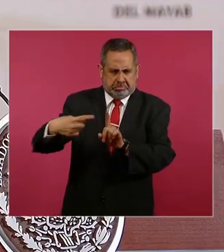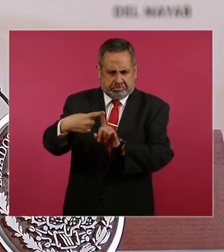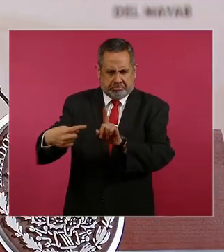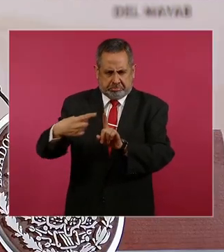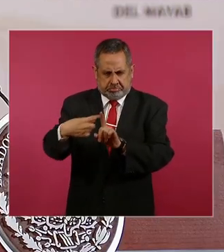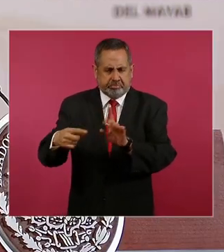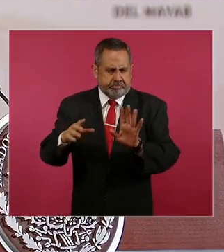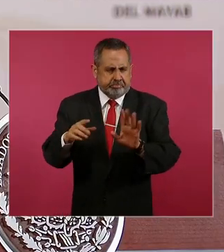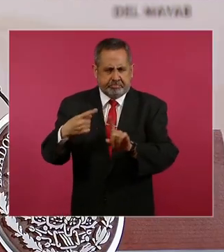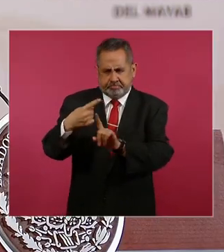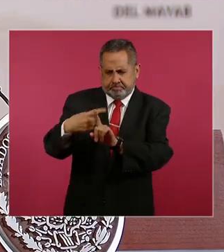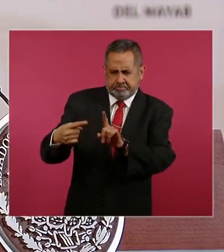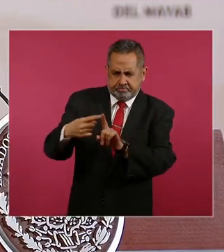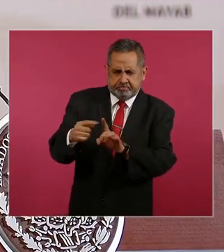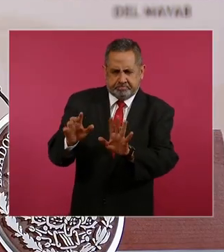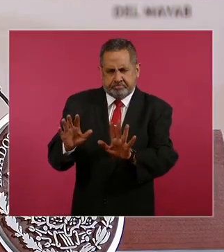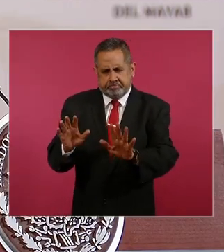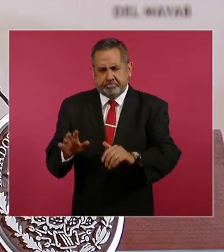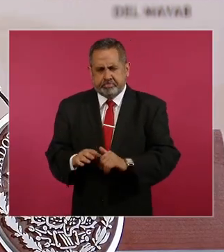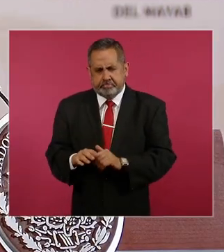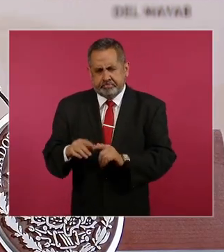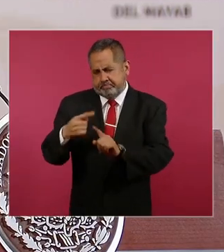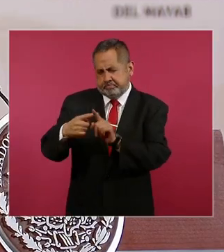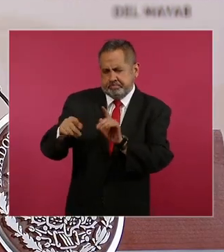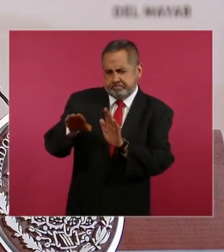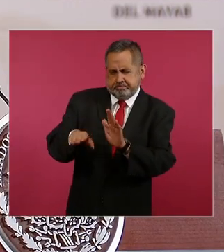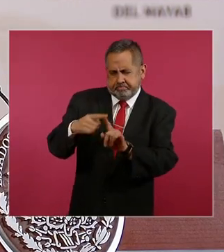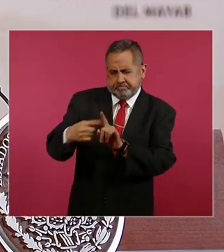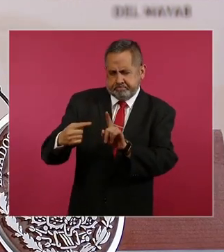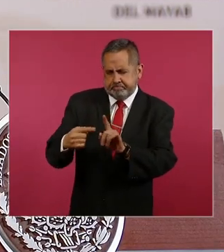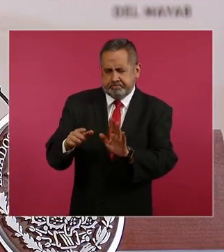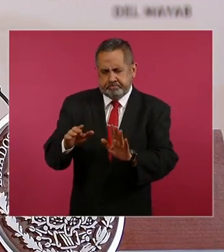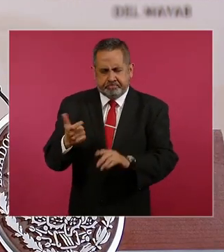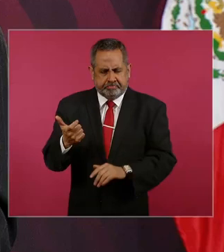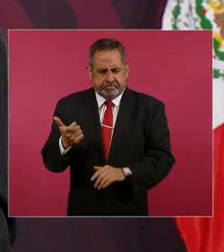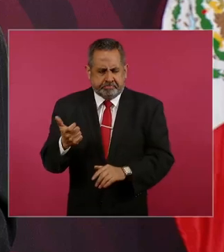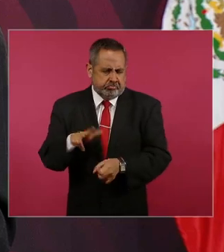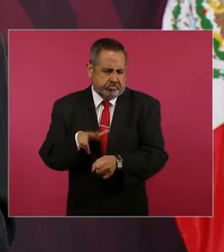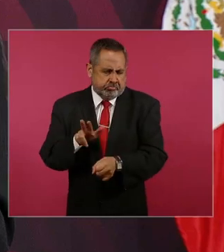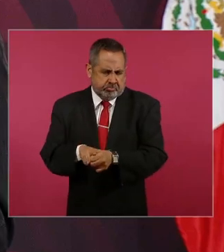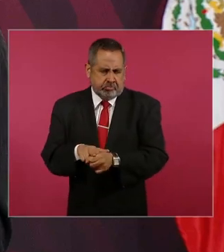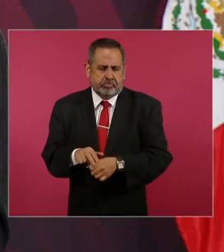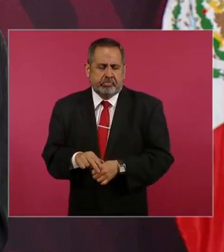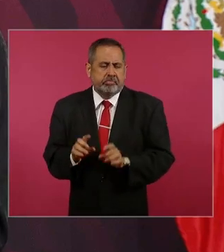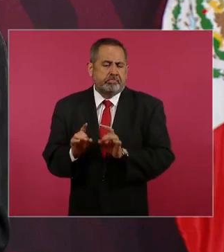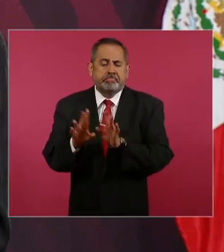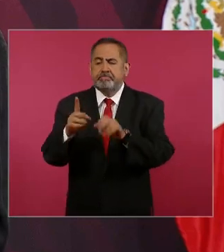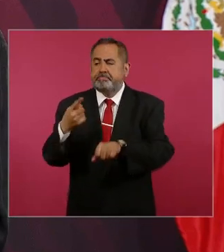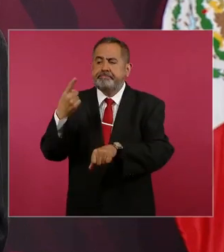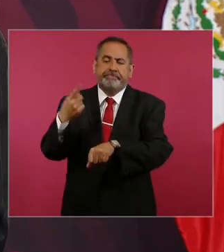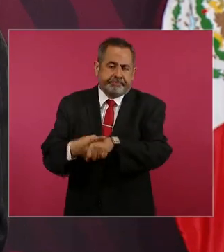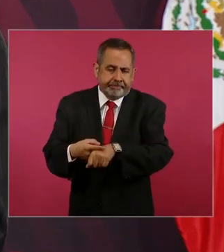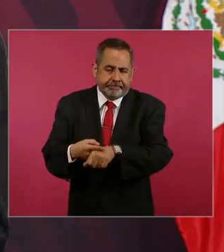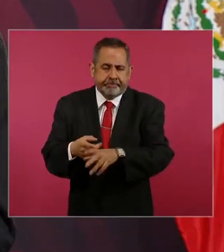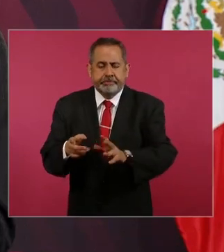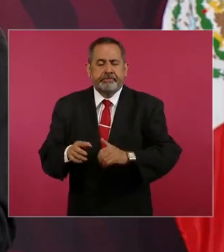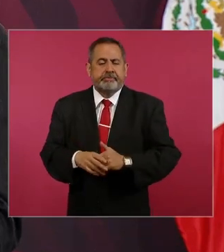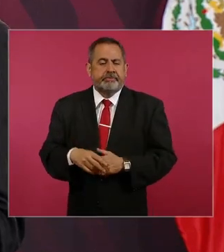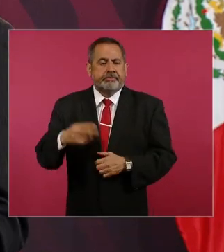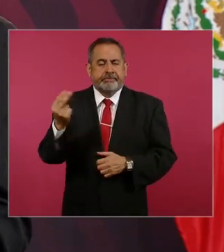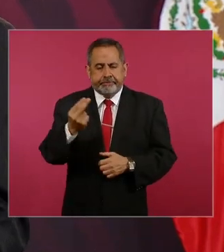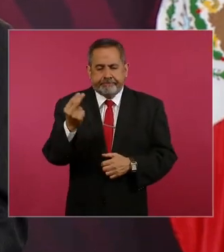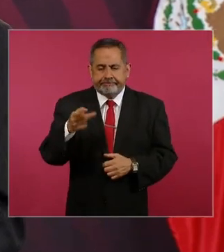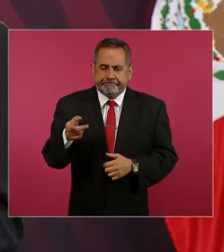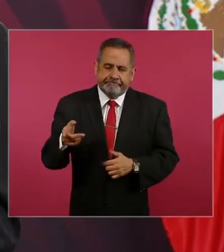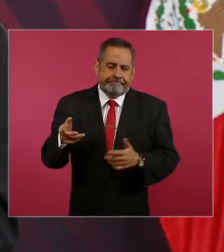clase media baja que se enferma alguien que necesita